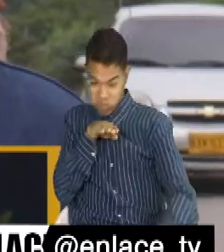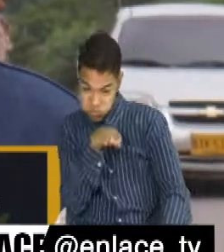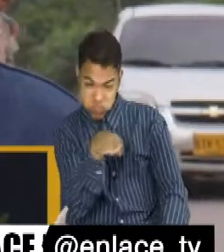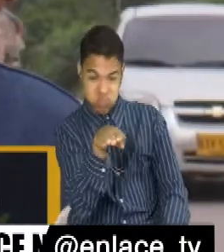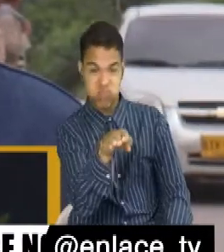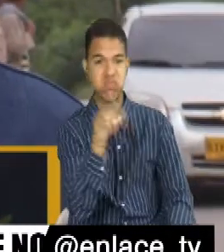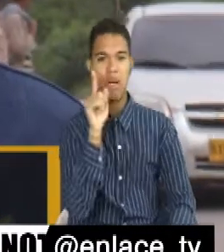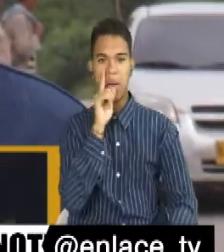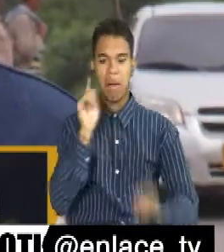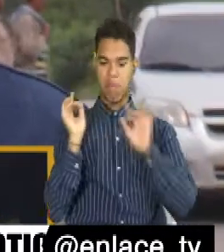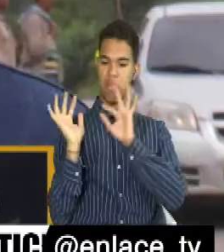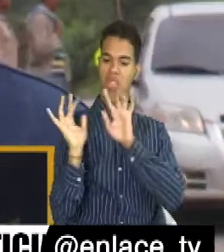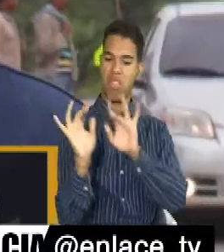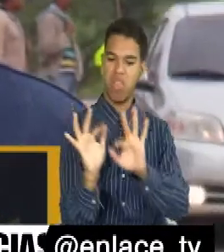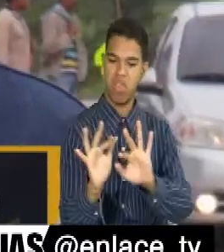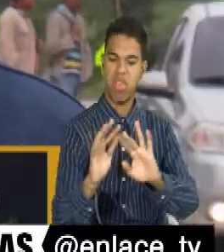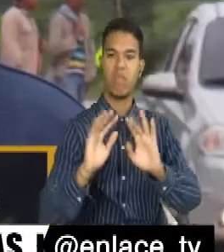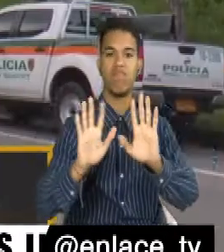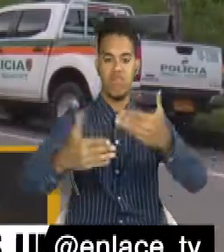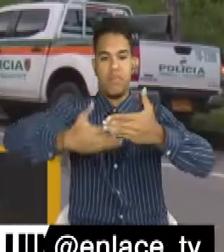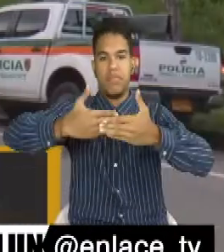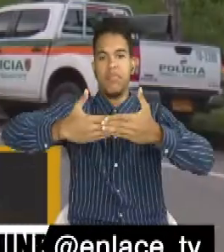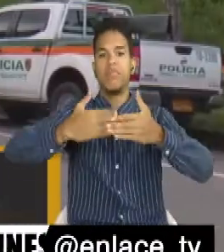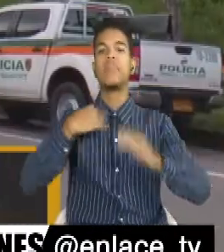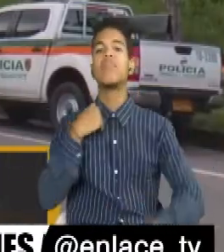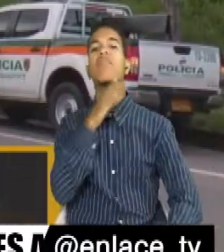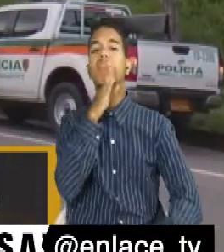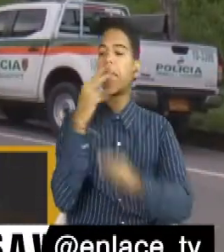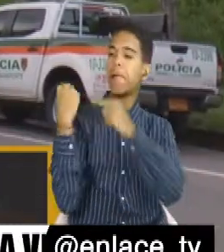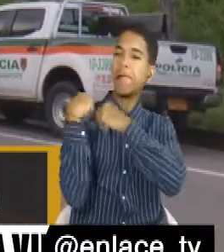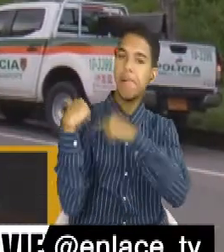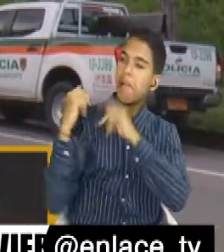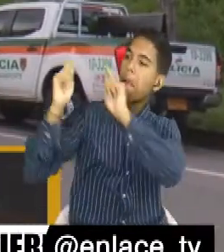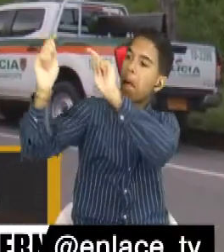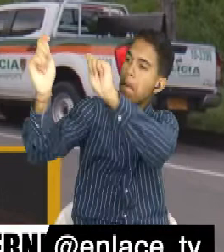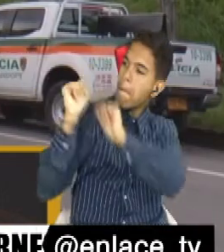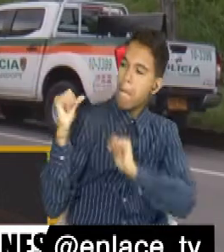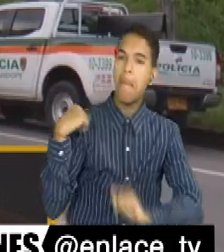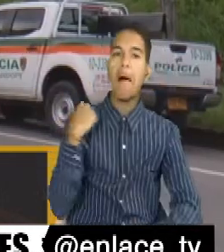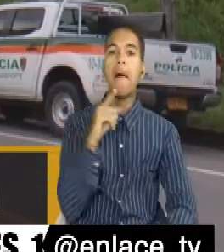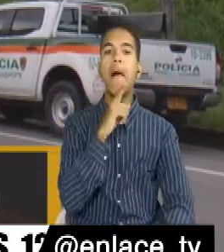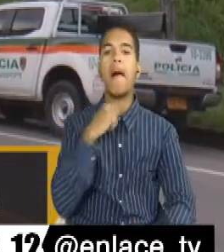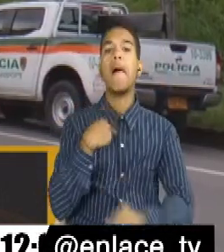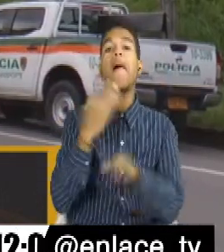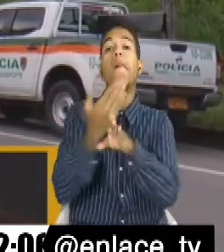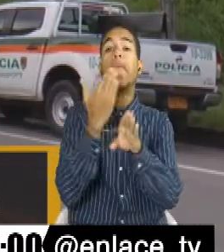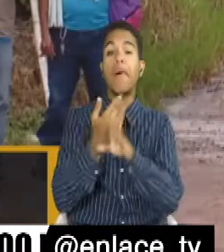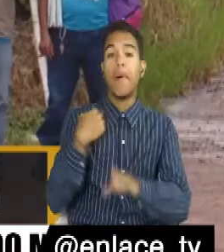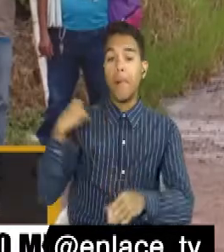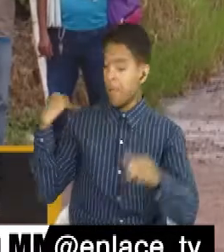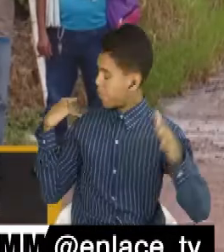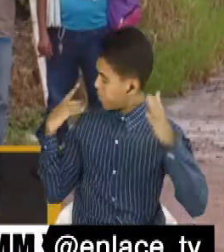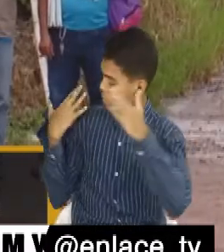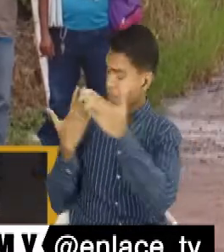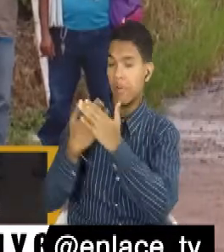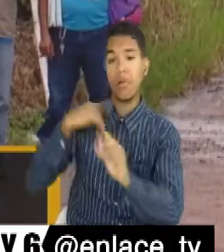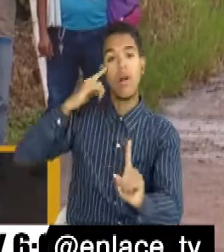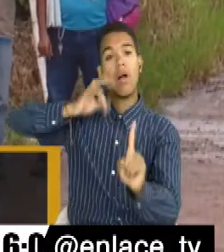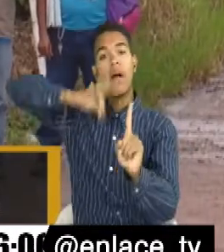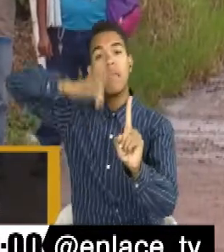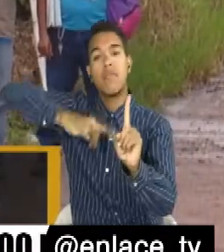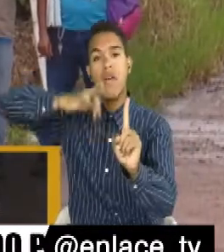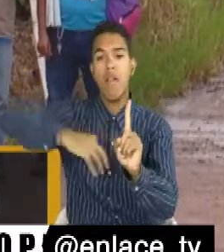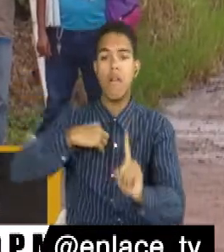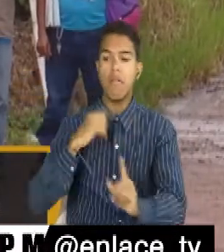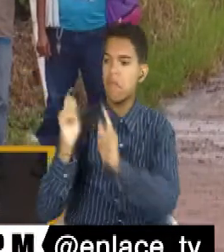que quién es el que responde por este conflicto que hoy nos ahonda más de 3 meses y nadie responde por